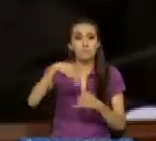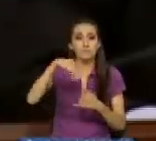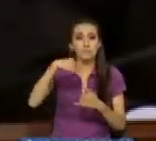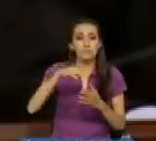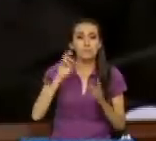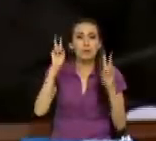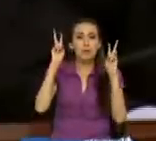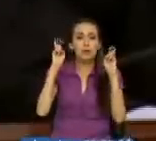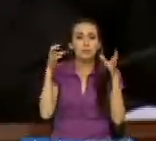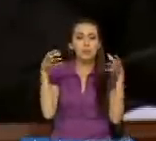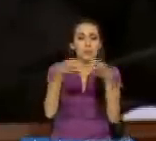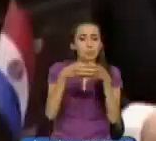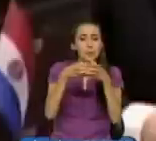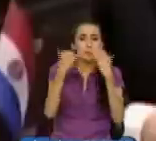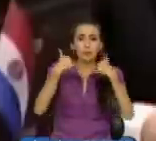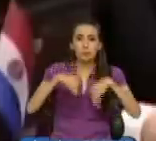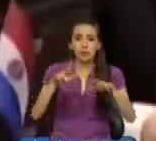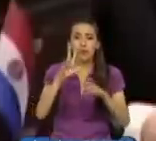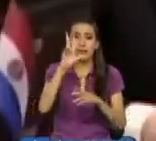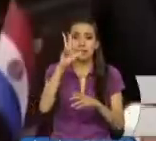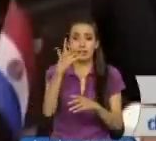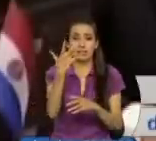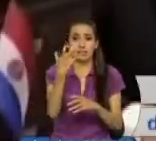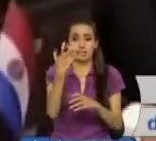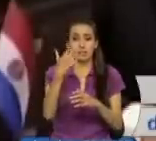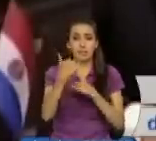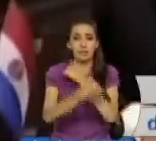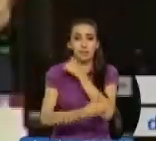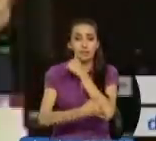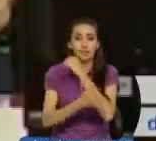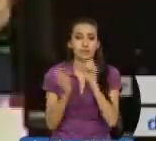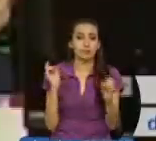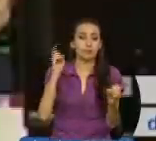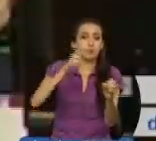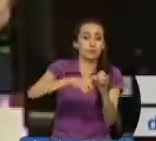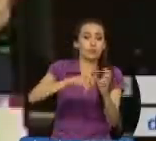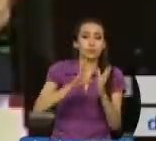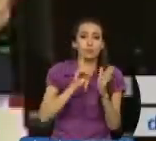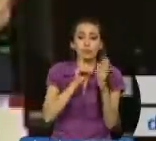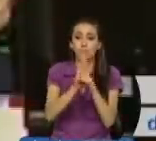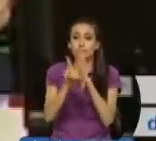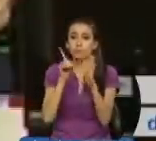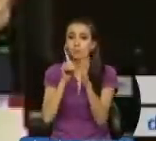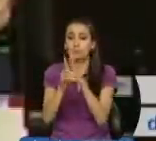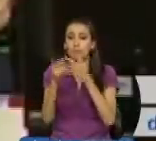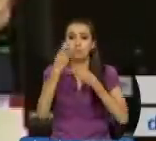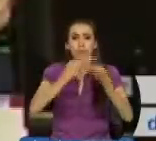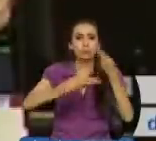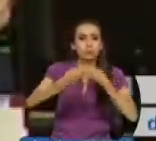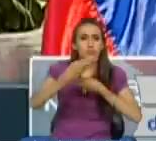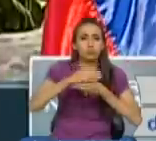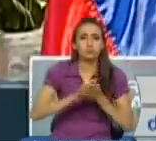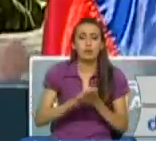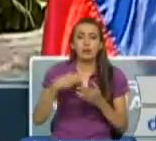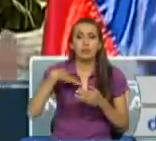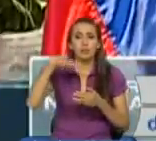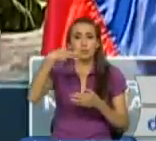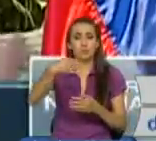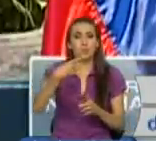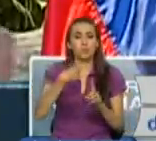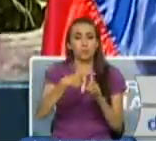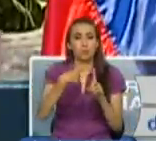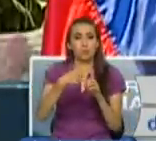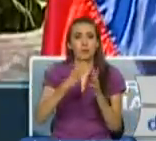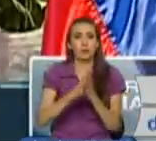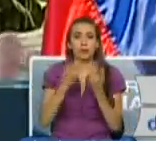el tema retornó al consejo permanente donde 13 países miembros del organismo presentaron una declaración que viabilice negociaciones de buena fe y que para ello es